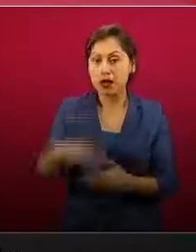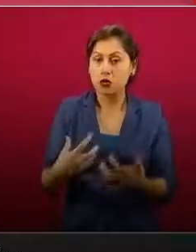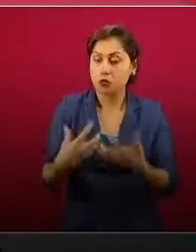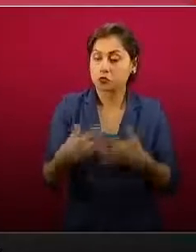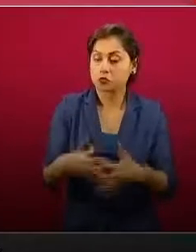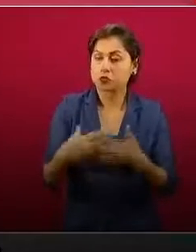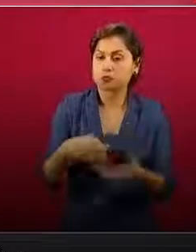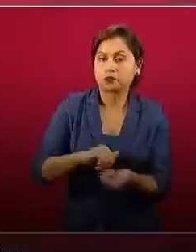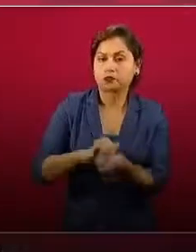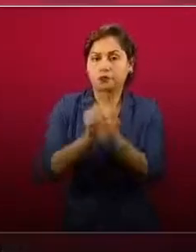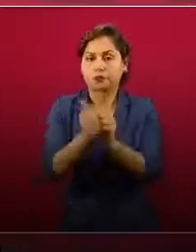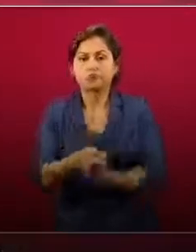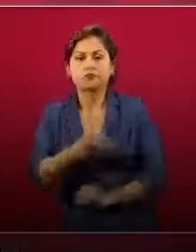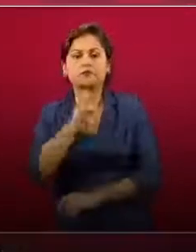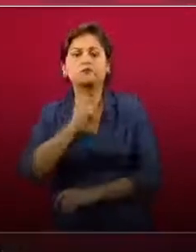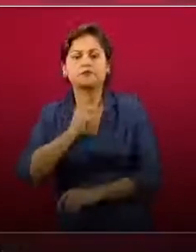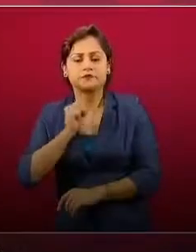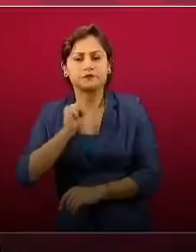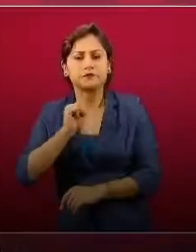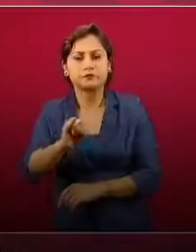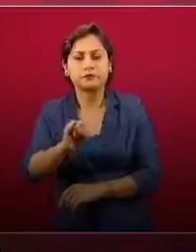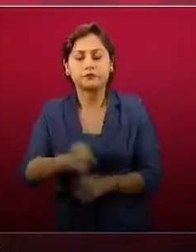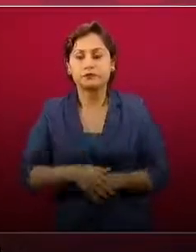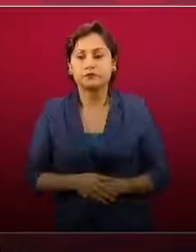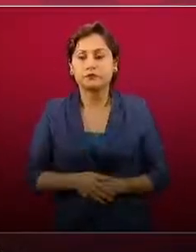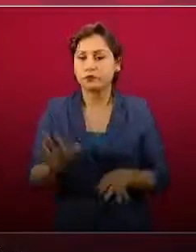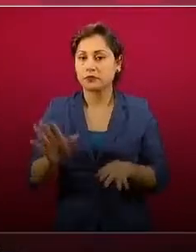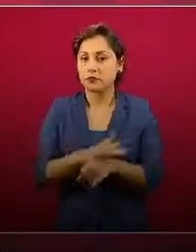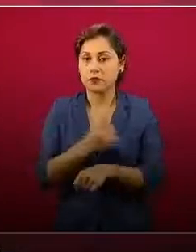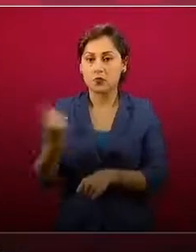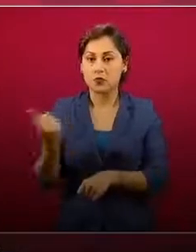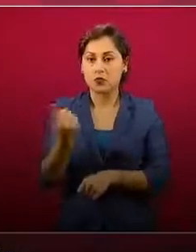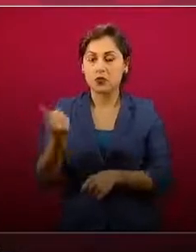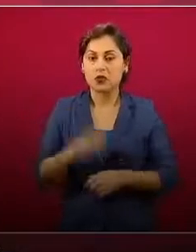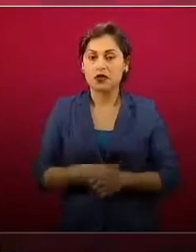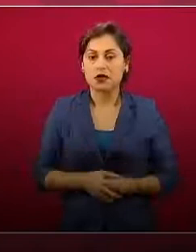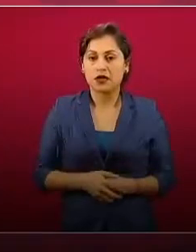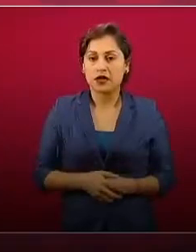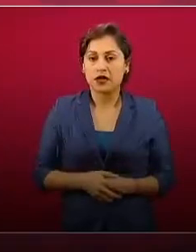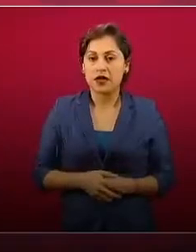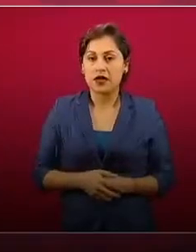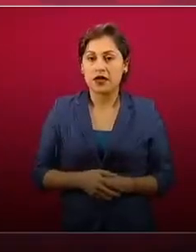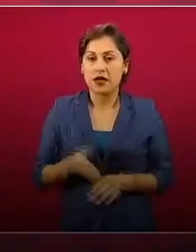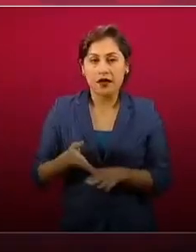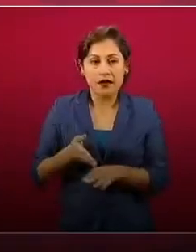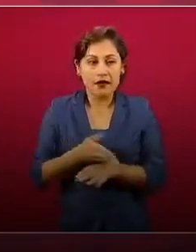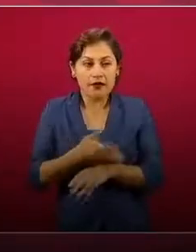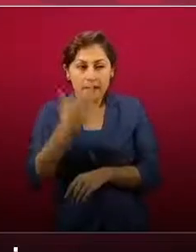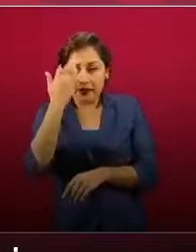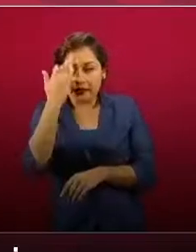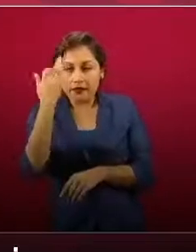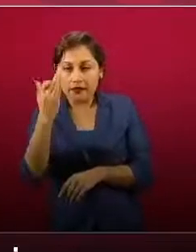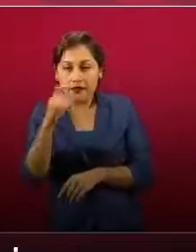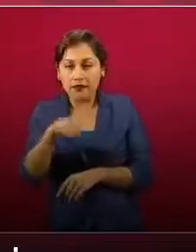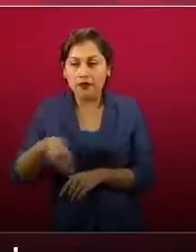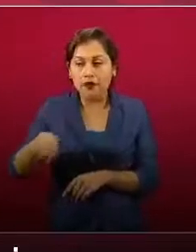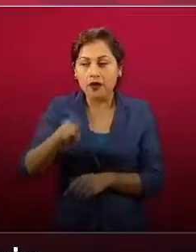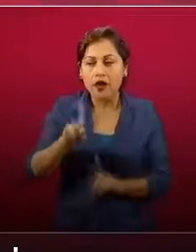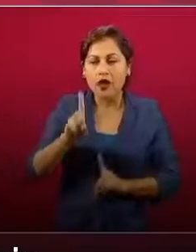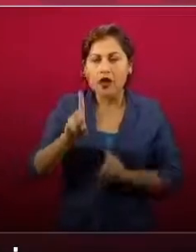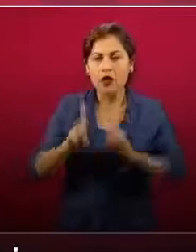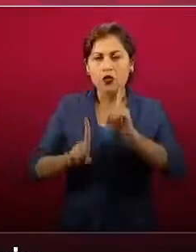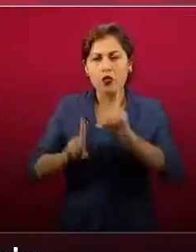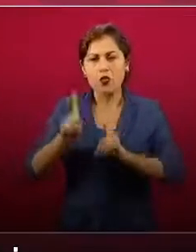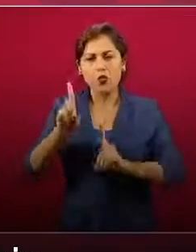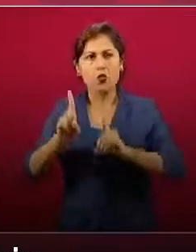había ahí pues este todavía la duda de sí